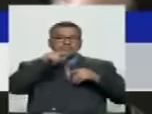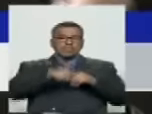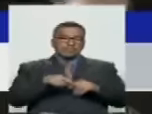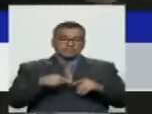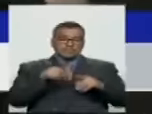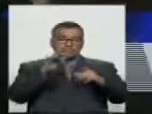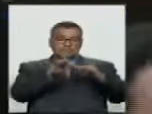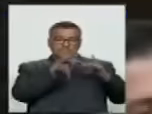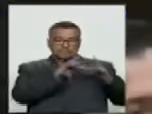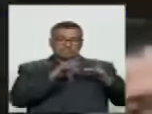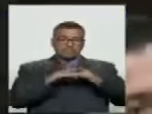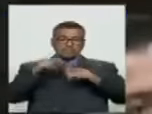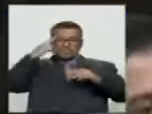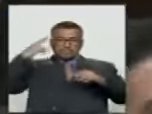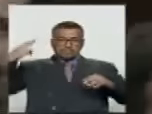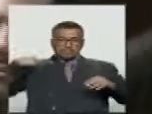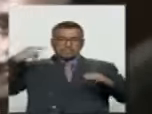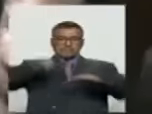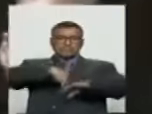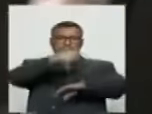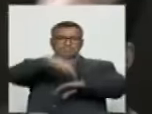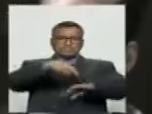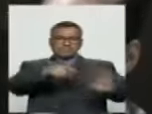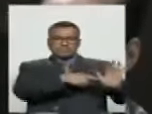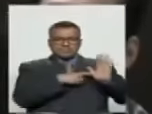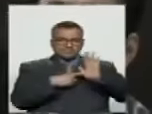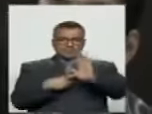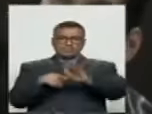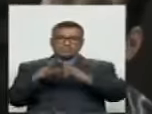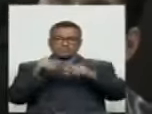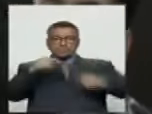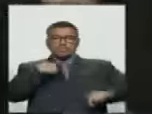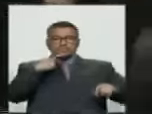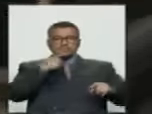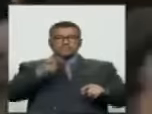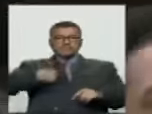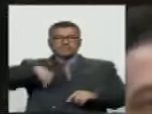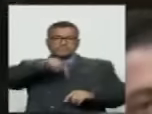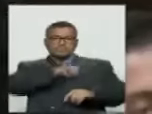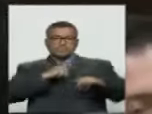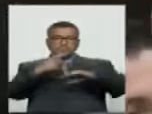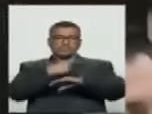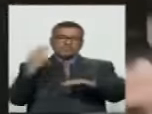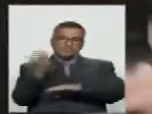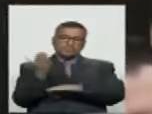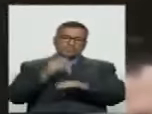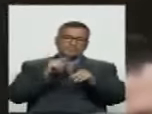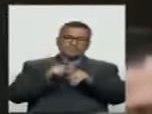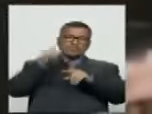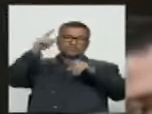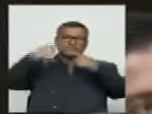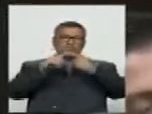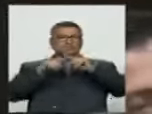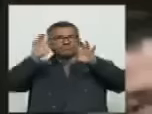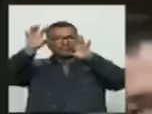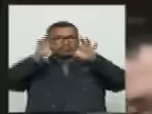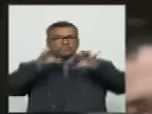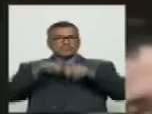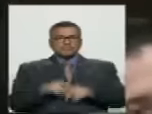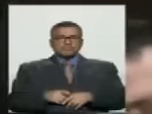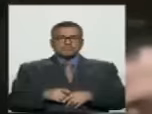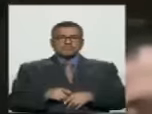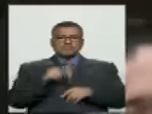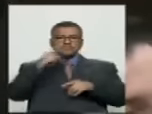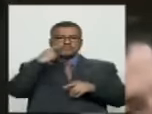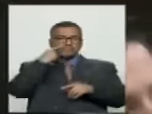logró reivindicar el orgullo nacional frente a todo lo que ellos dijeron de nosotros para buscar atacarnos desde afuera. Con